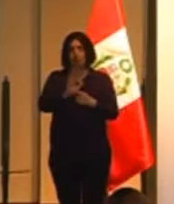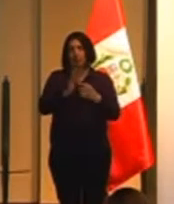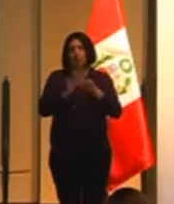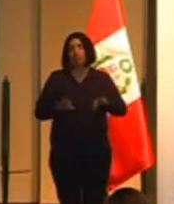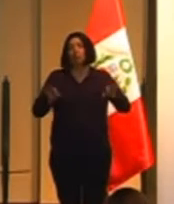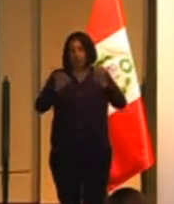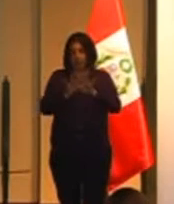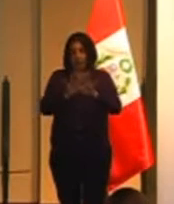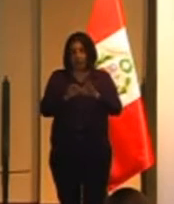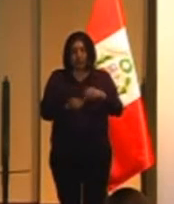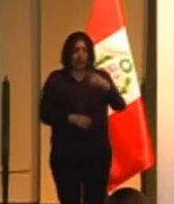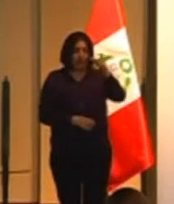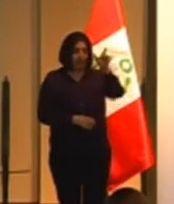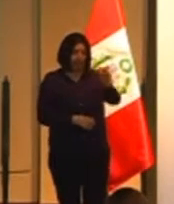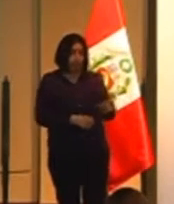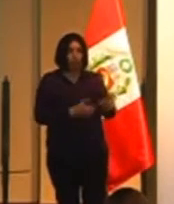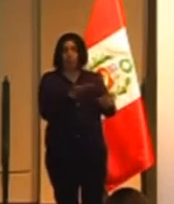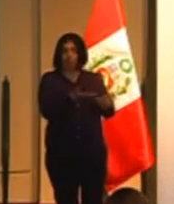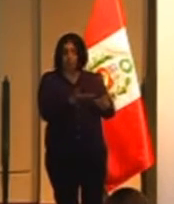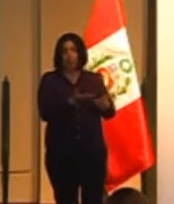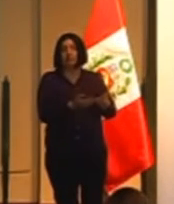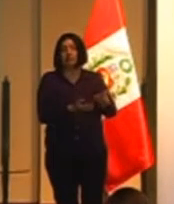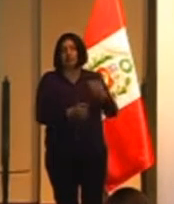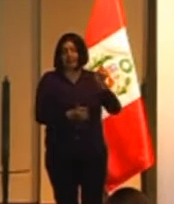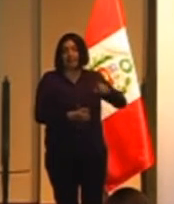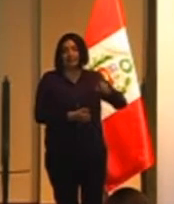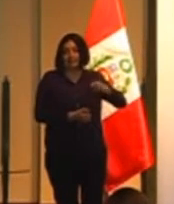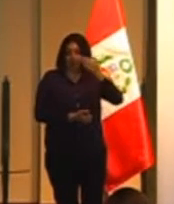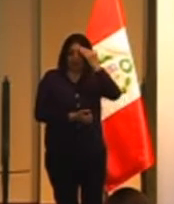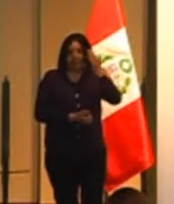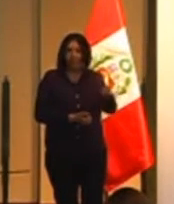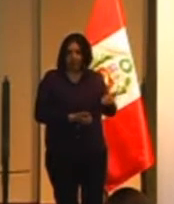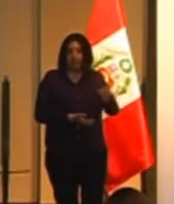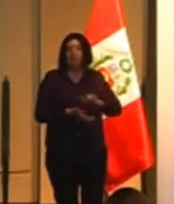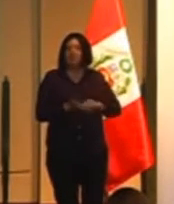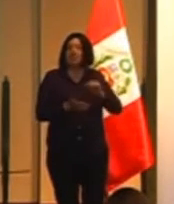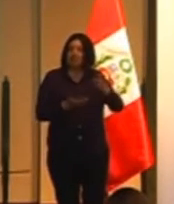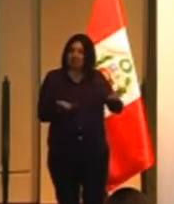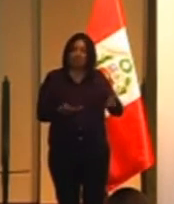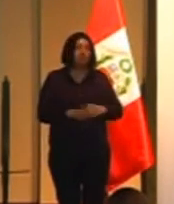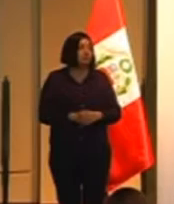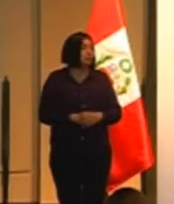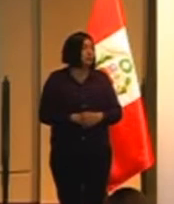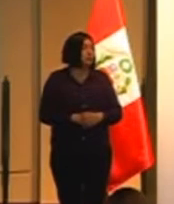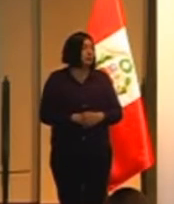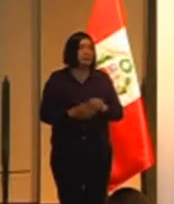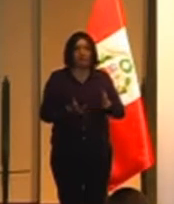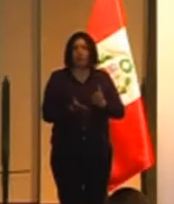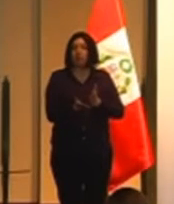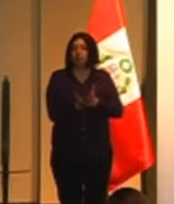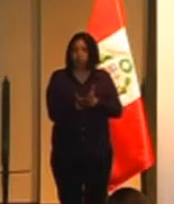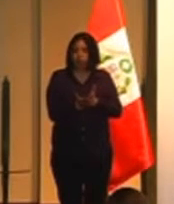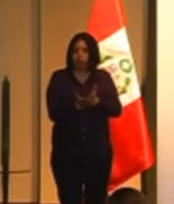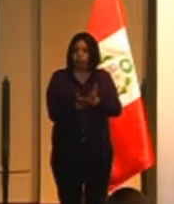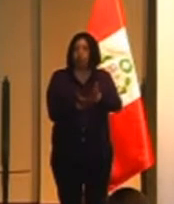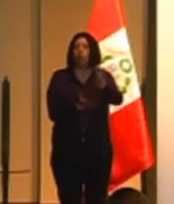importancia, porque el ser humano necesita a veces saber que está caminando por el camino correcto. Algunos